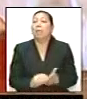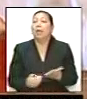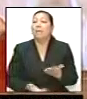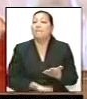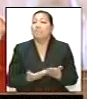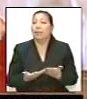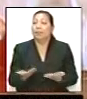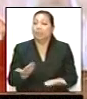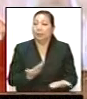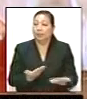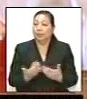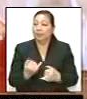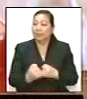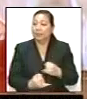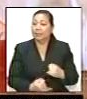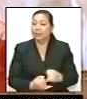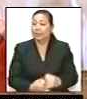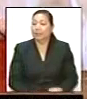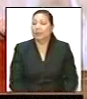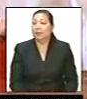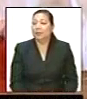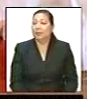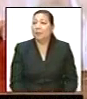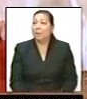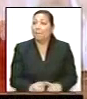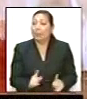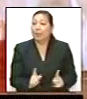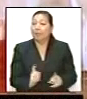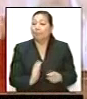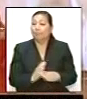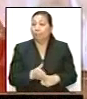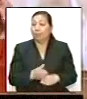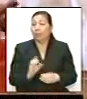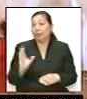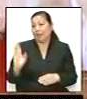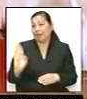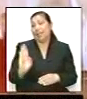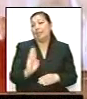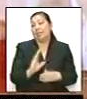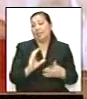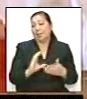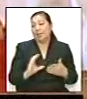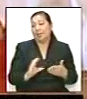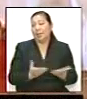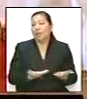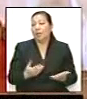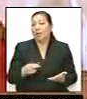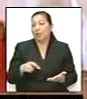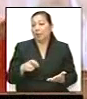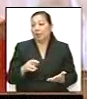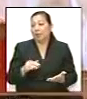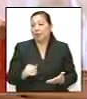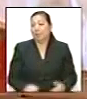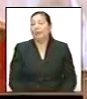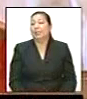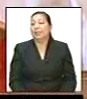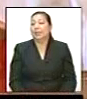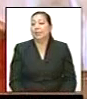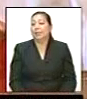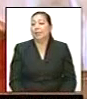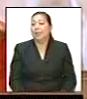facilidades para interactuar internacionalmente. Pero a través de cada capítulo es donde las pymes